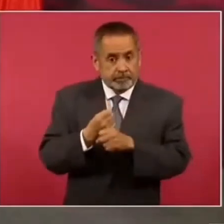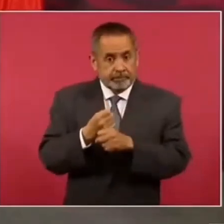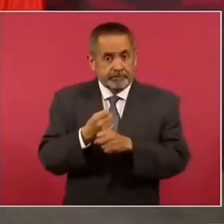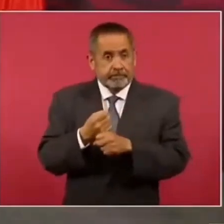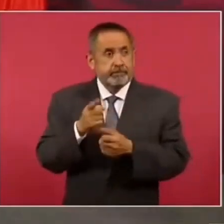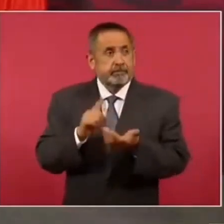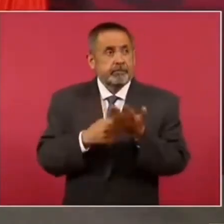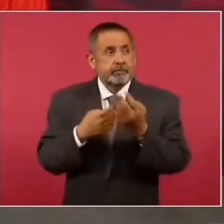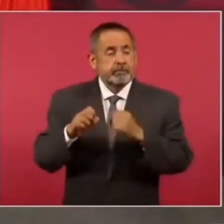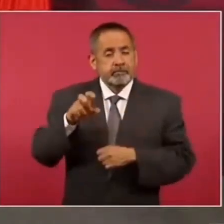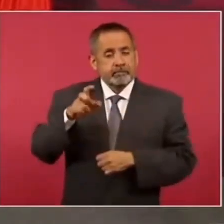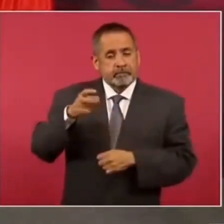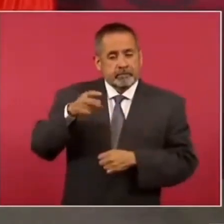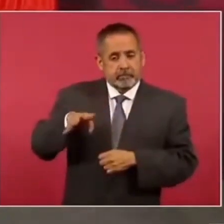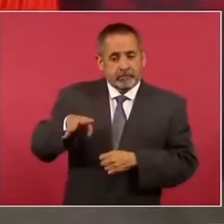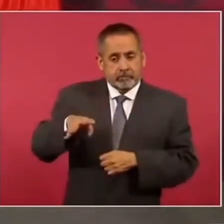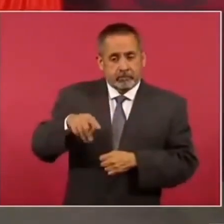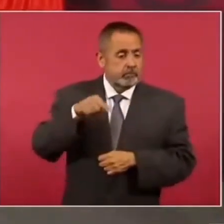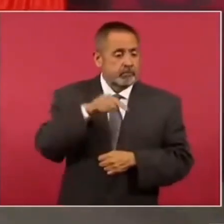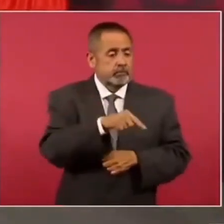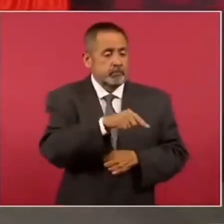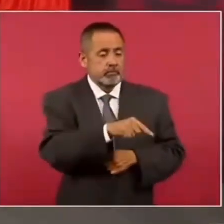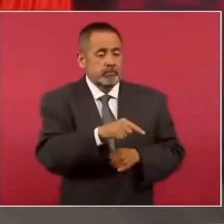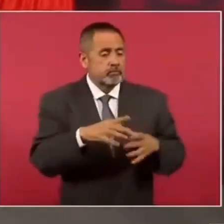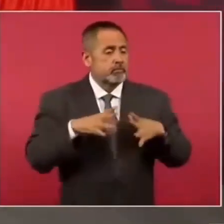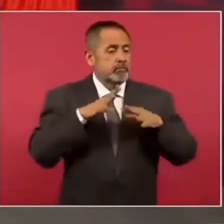39, nace el PAN